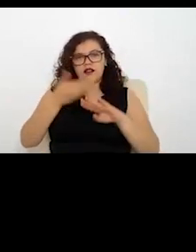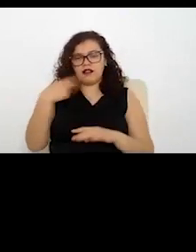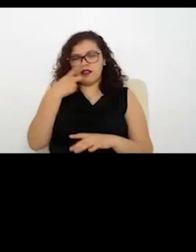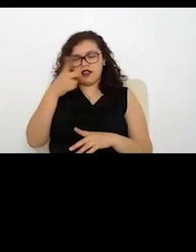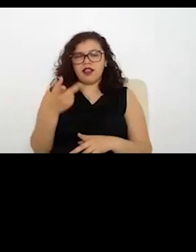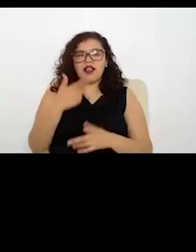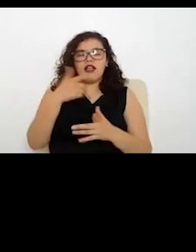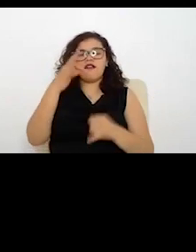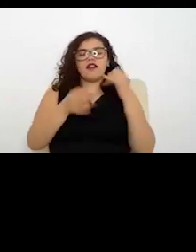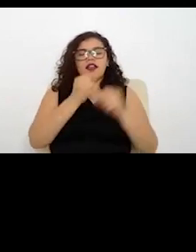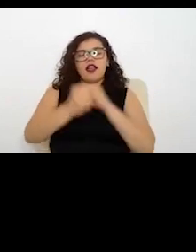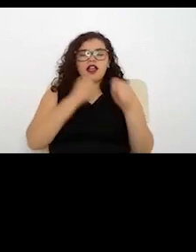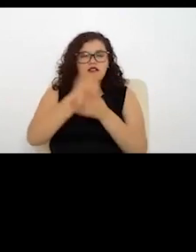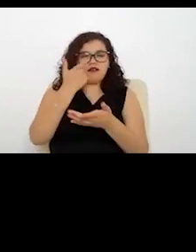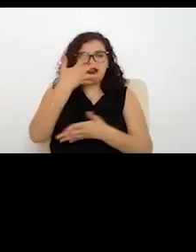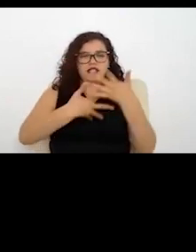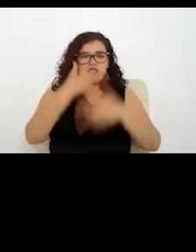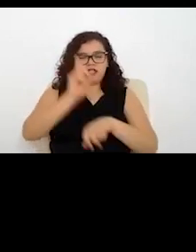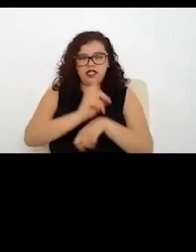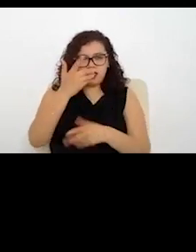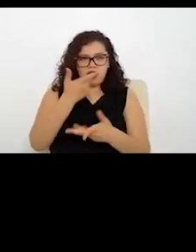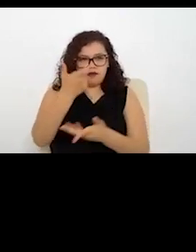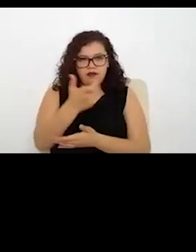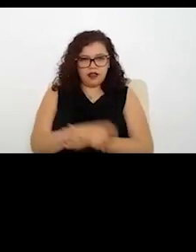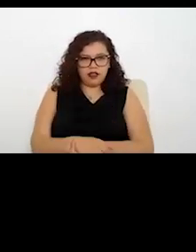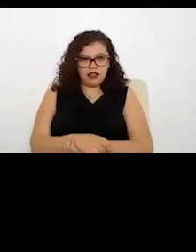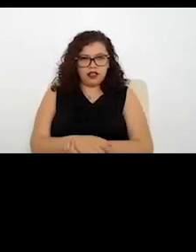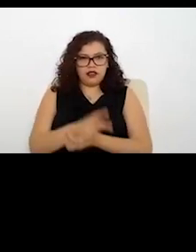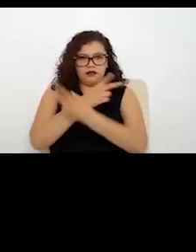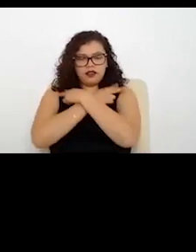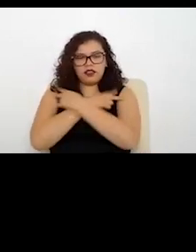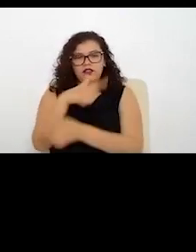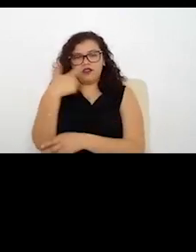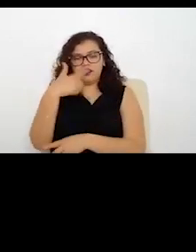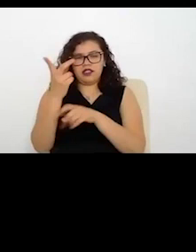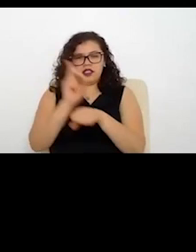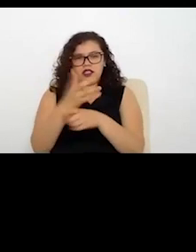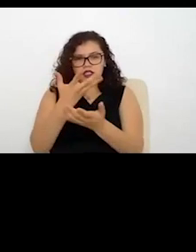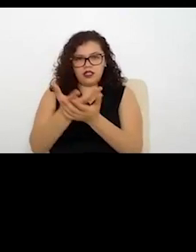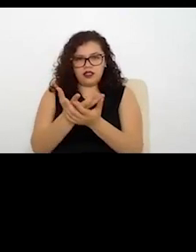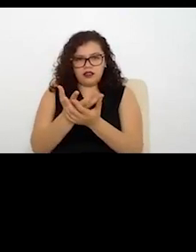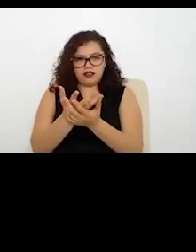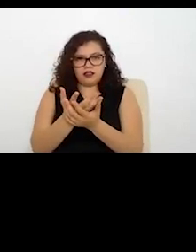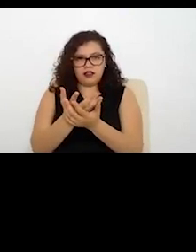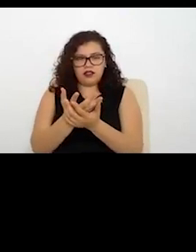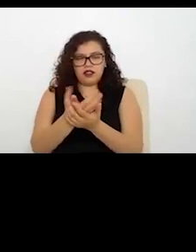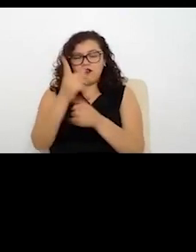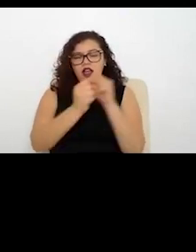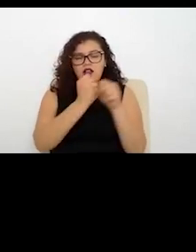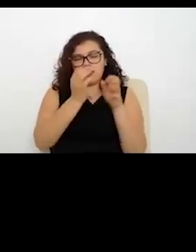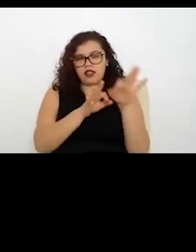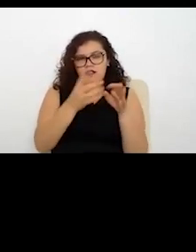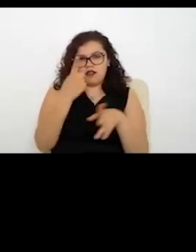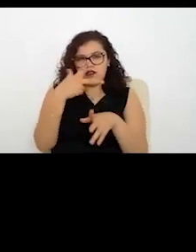aguinaldo de 15 días anuales de manera mínima, vacaciones de 12 días de descanso por el primer año de